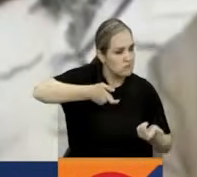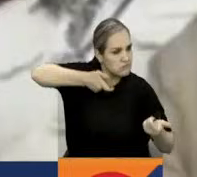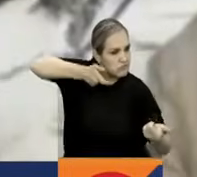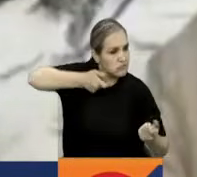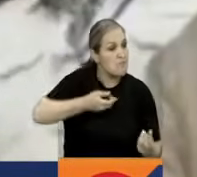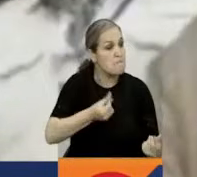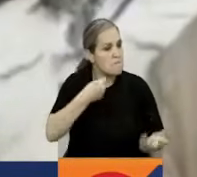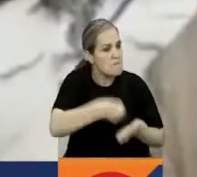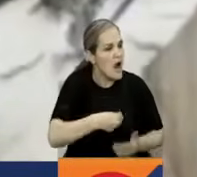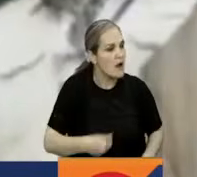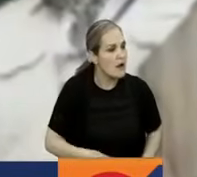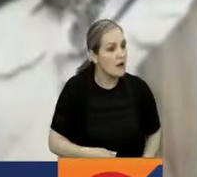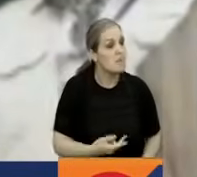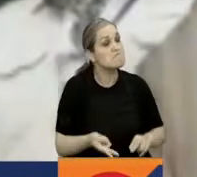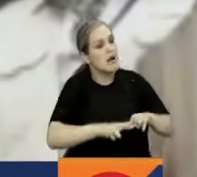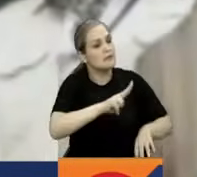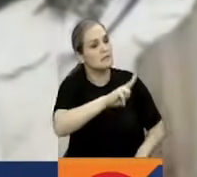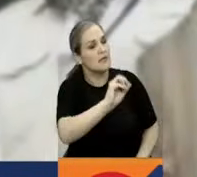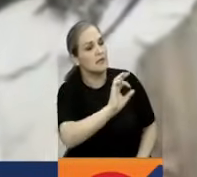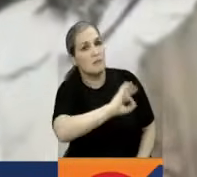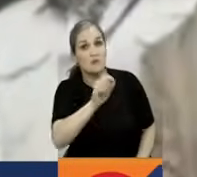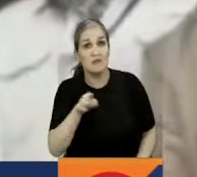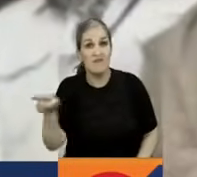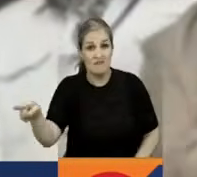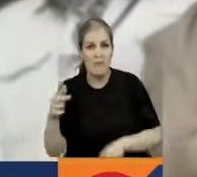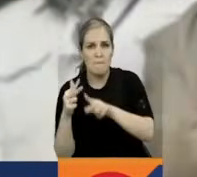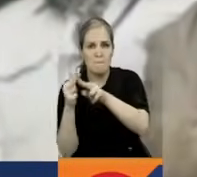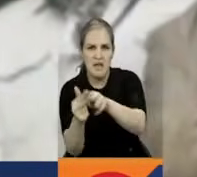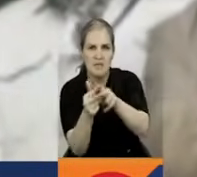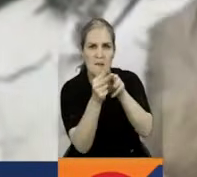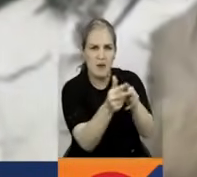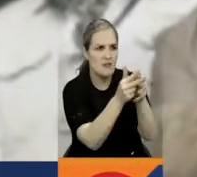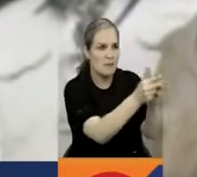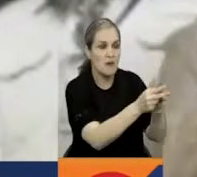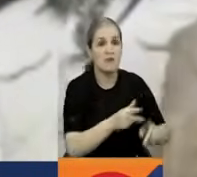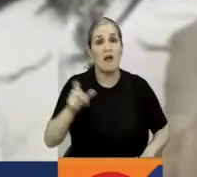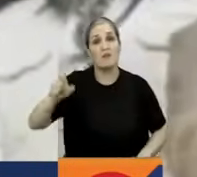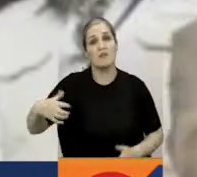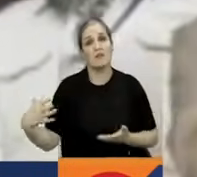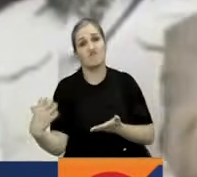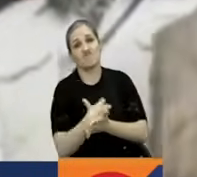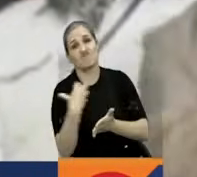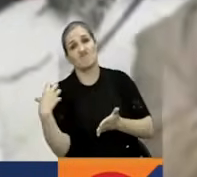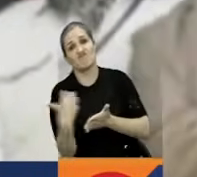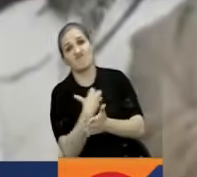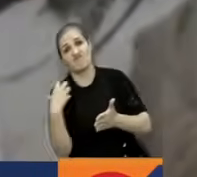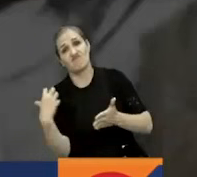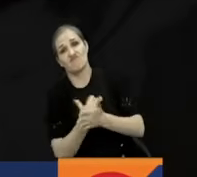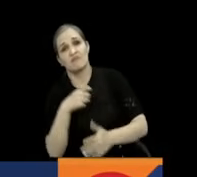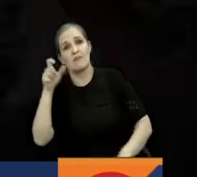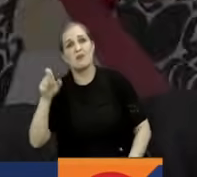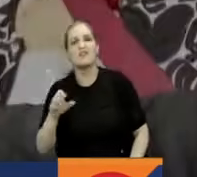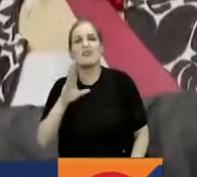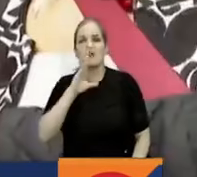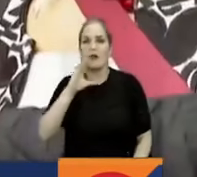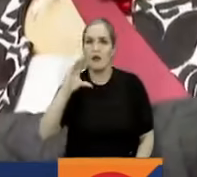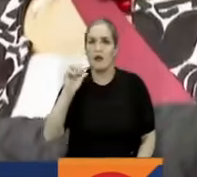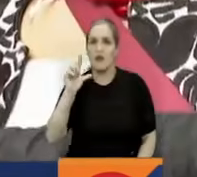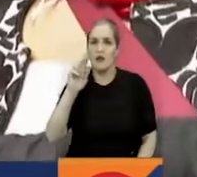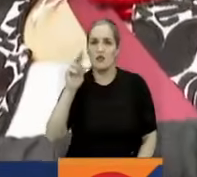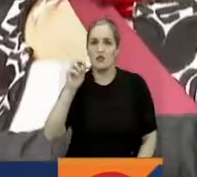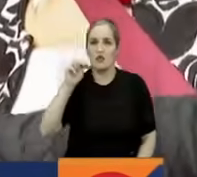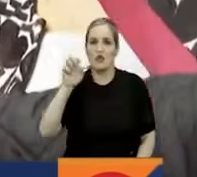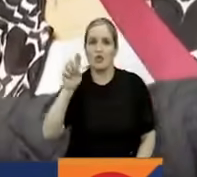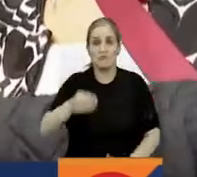revólver al 20% diario para que alias Calzones se vuelva millonario.